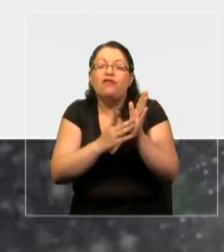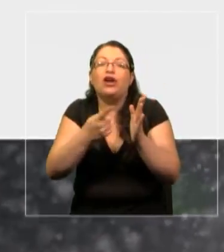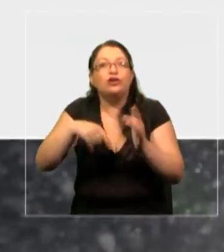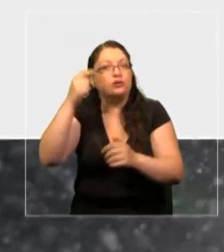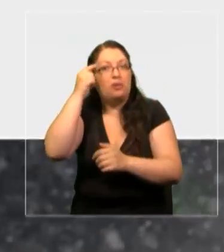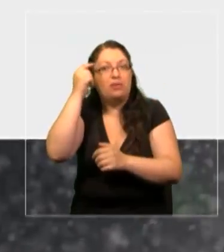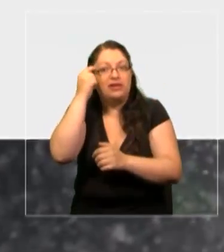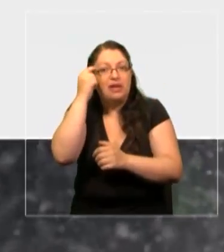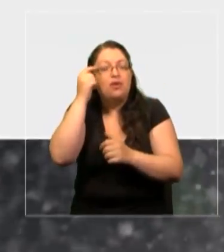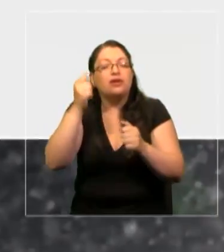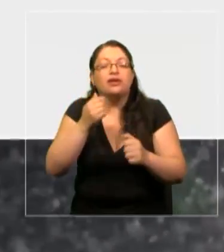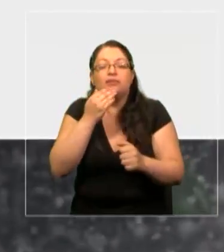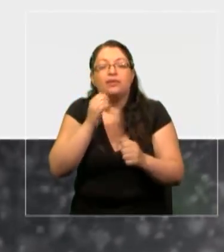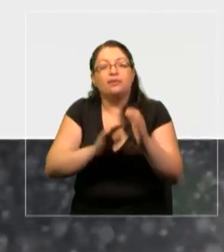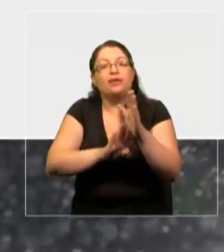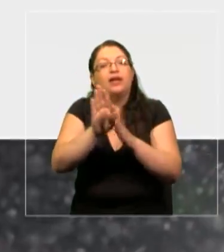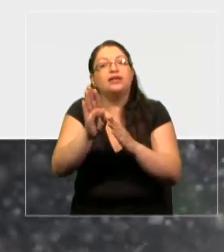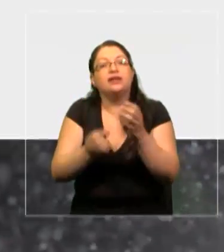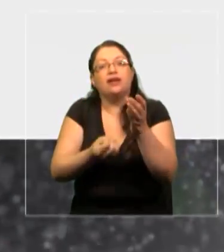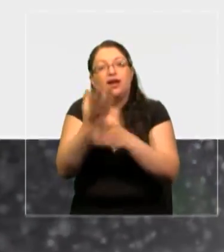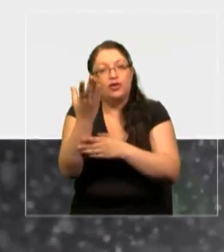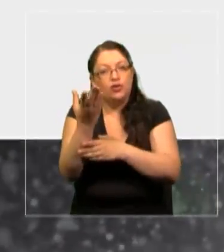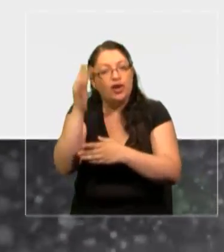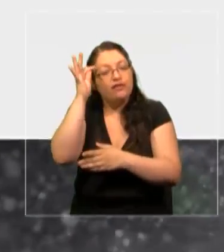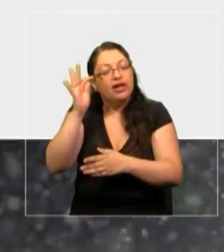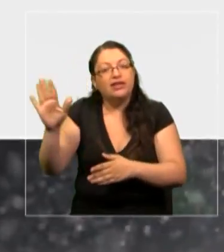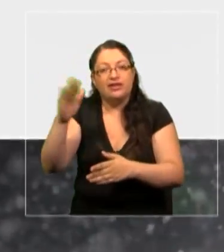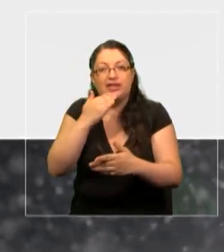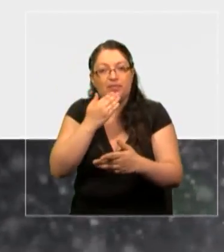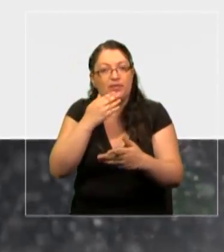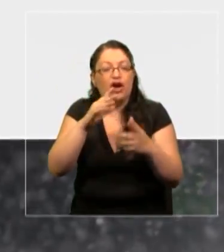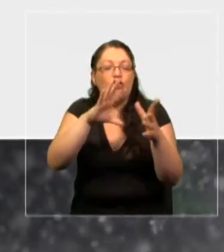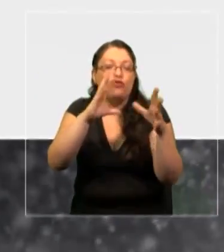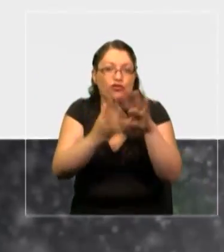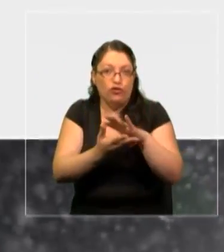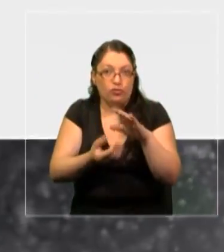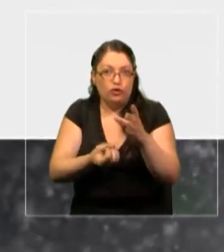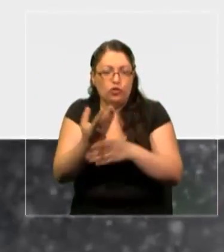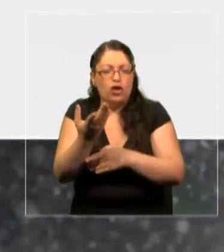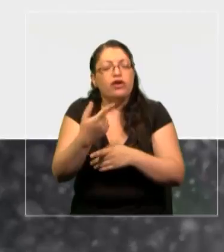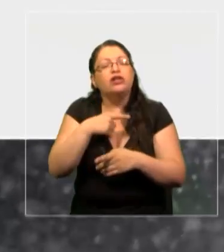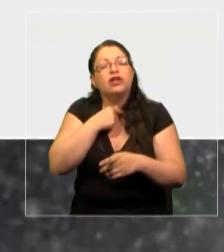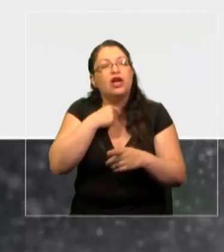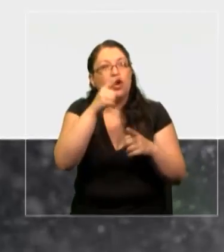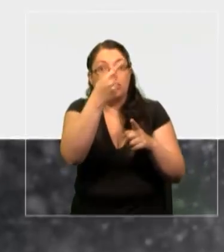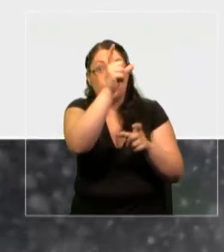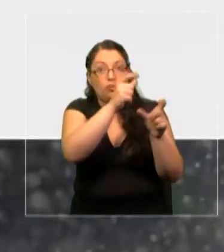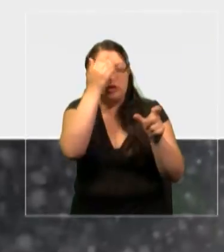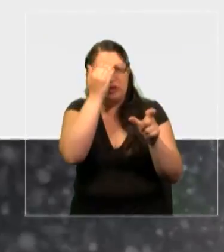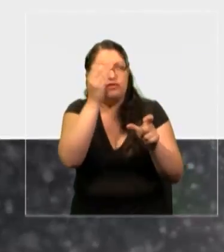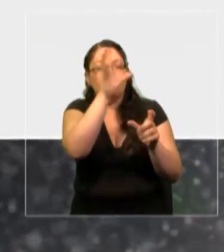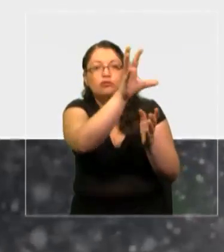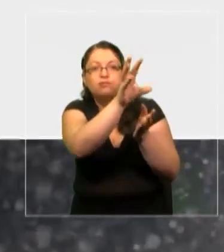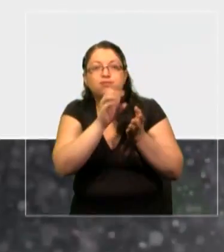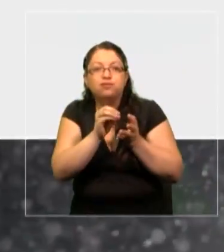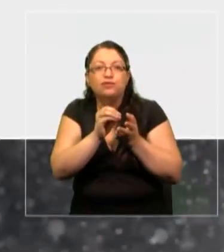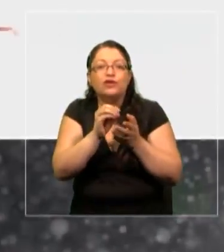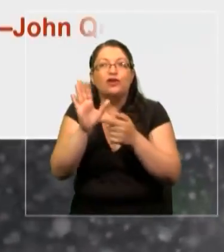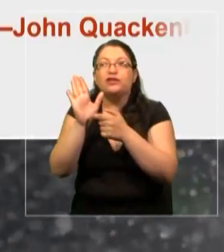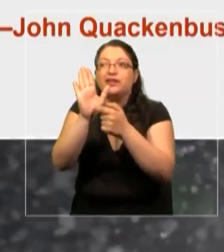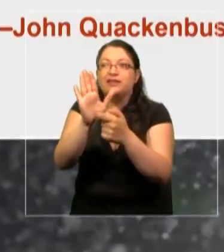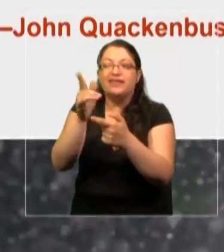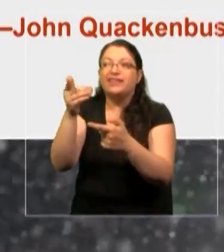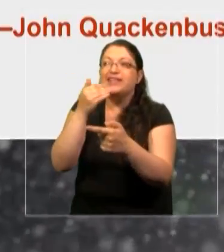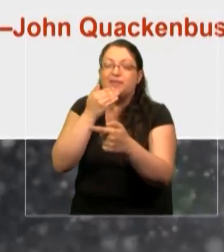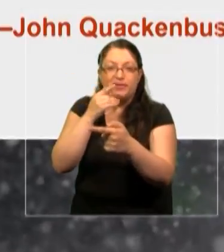para desarrollar nuevas teorías y nuevos modelos. Quisiera citar a estos científicos famosos cuando hago estas presentaciones y